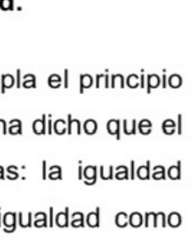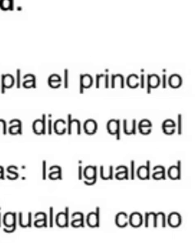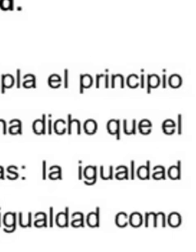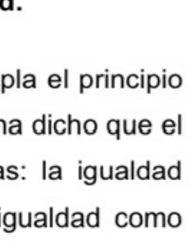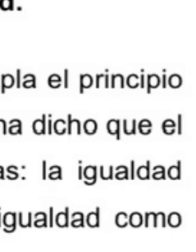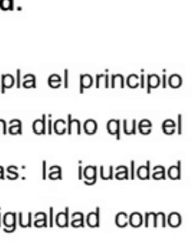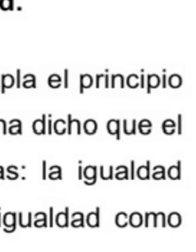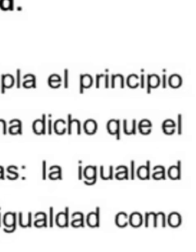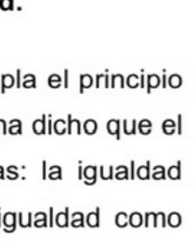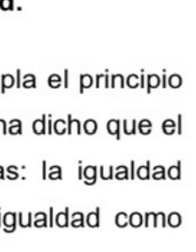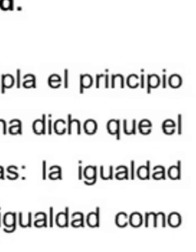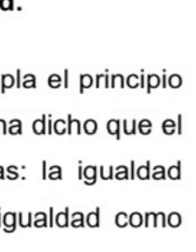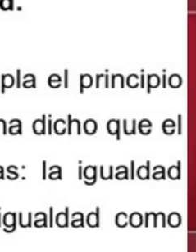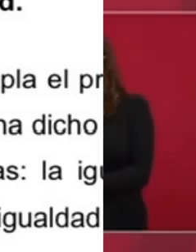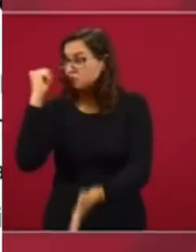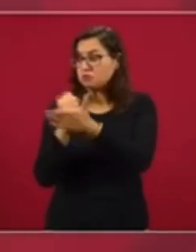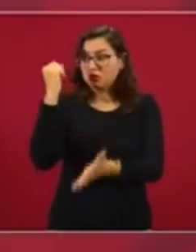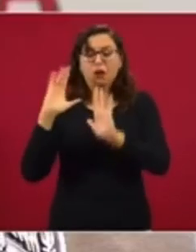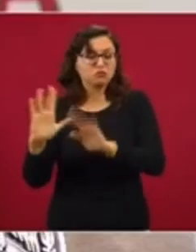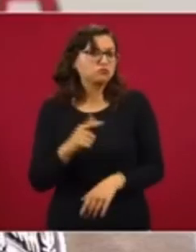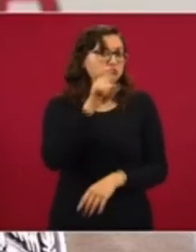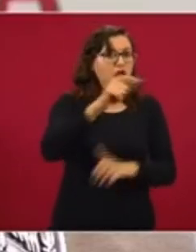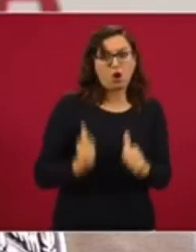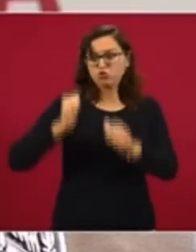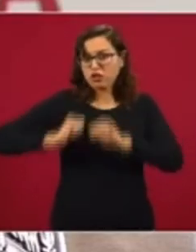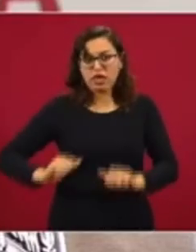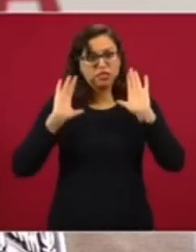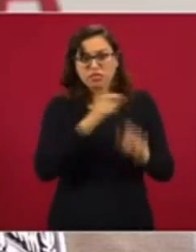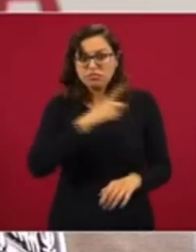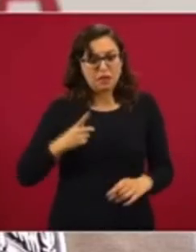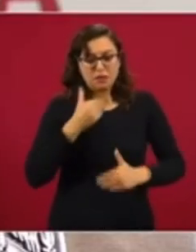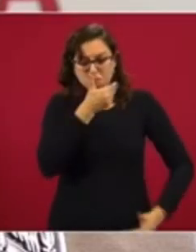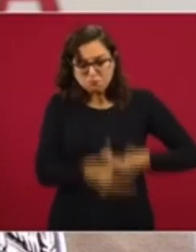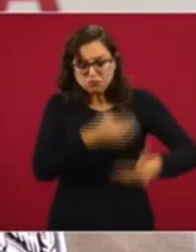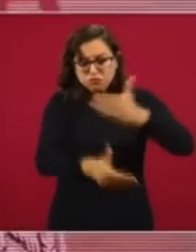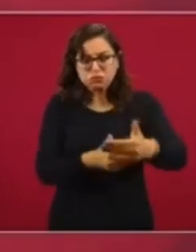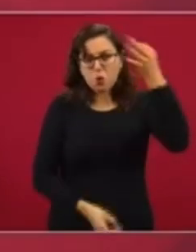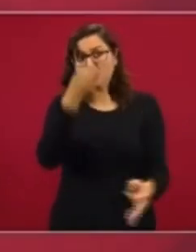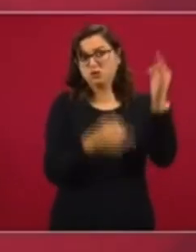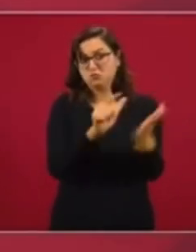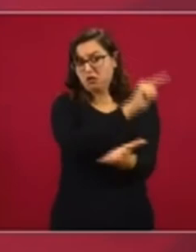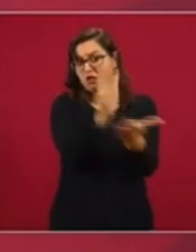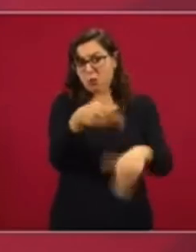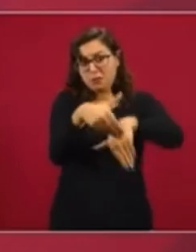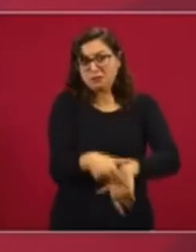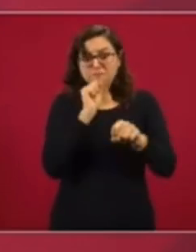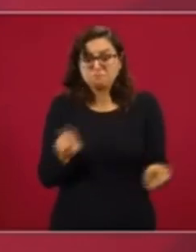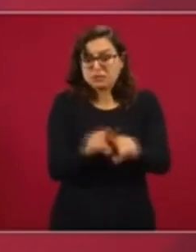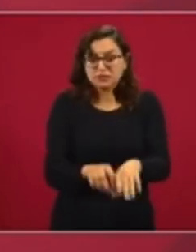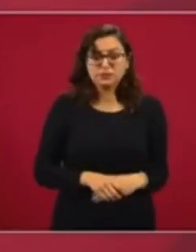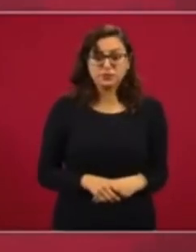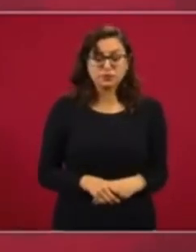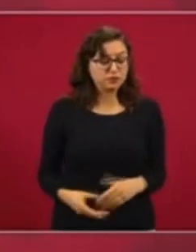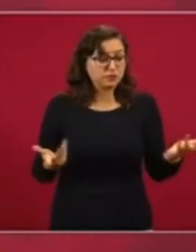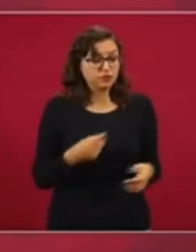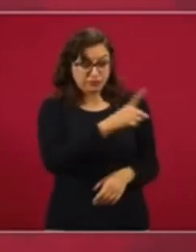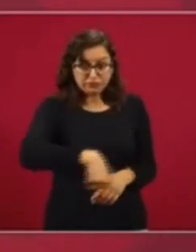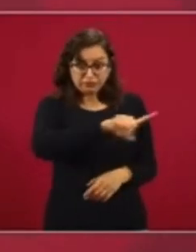juicios, los tiene que hacer la autoridad competente en el marco de la legalidad que prevalece, dándole